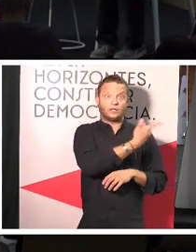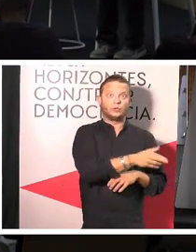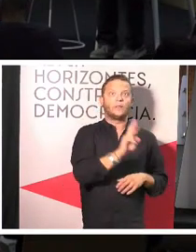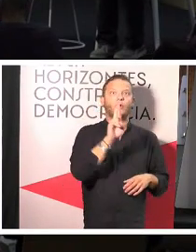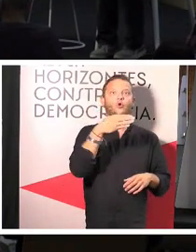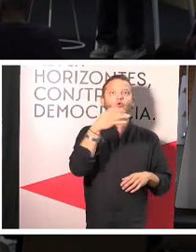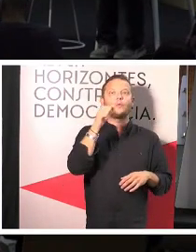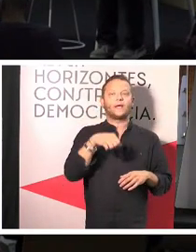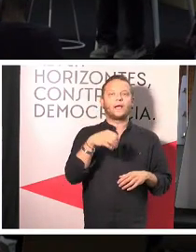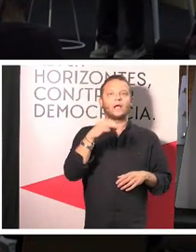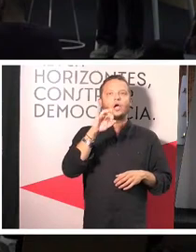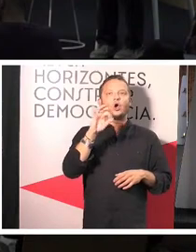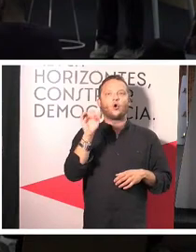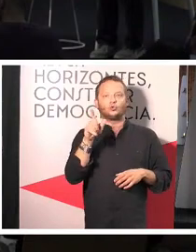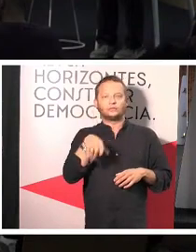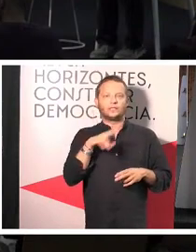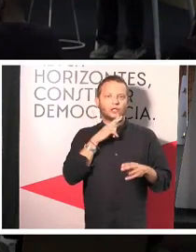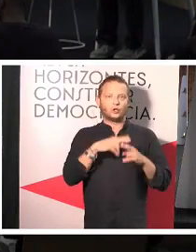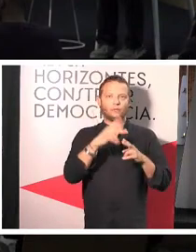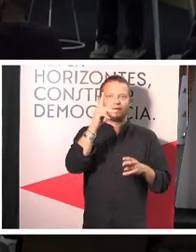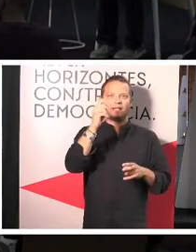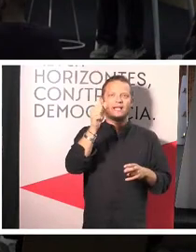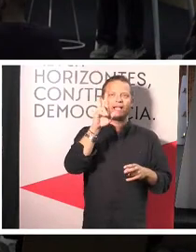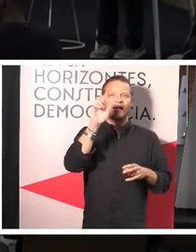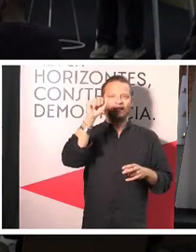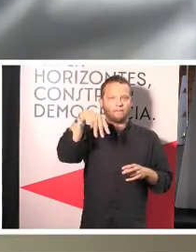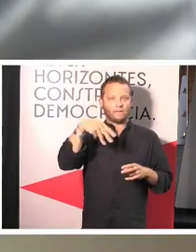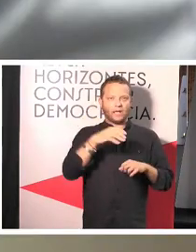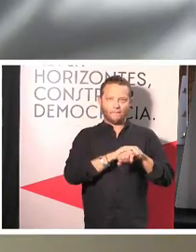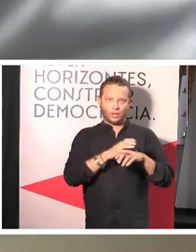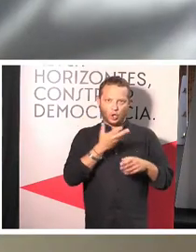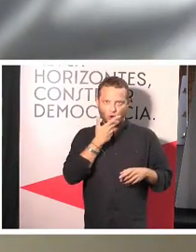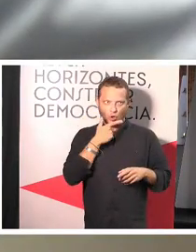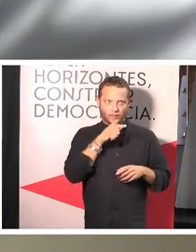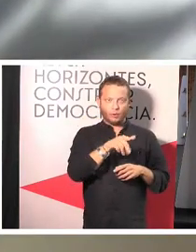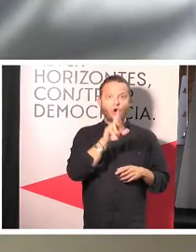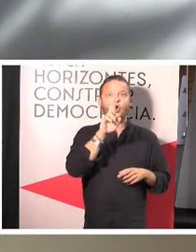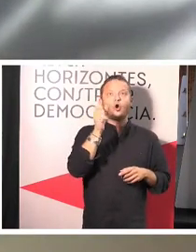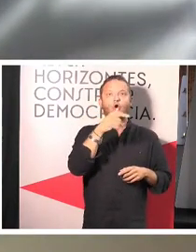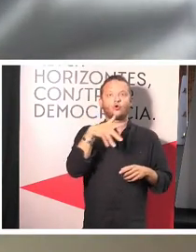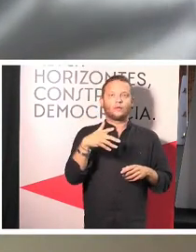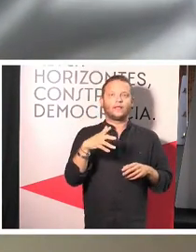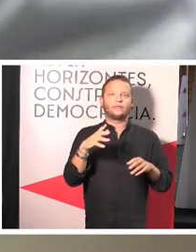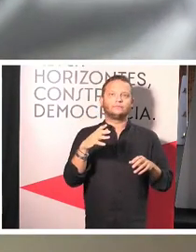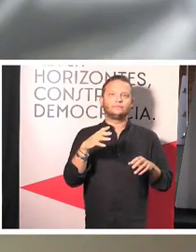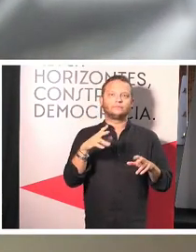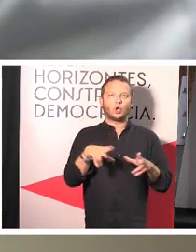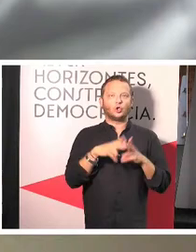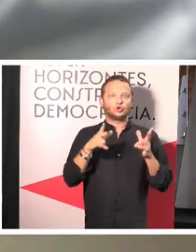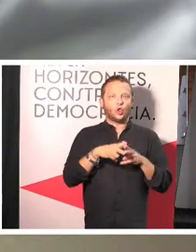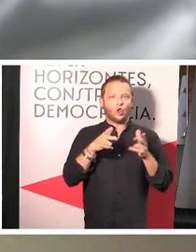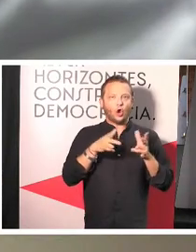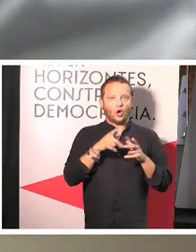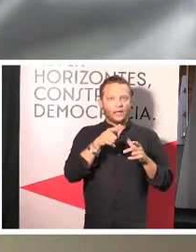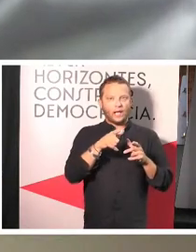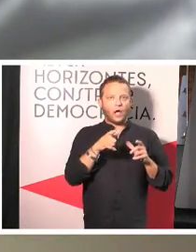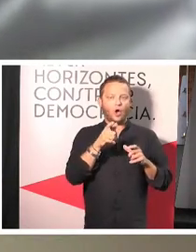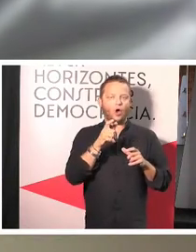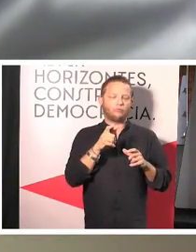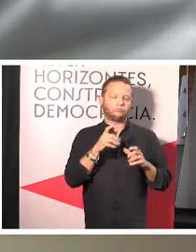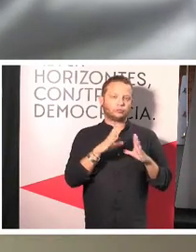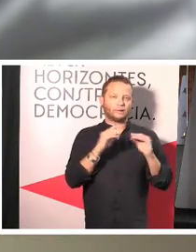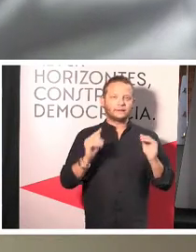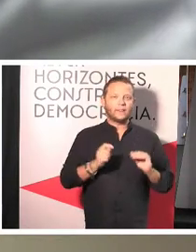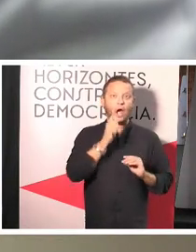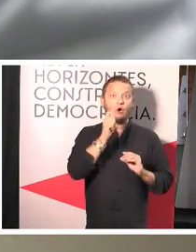Rubén Juste, alias Karim, para los amigos. Rubén es doctor en Sociología por la Universidad Complutense,